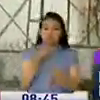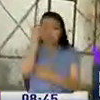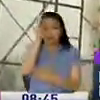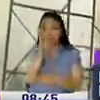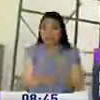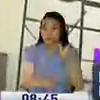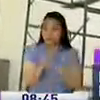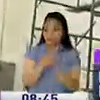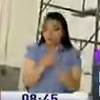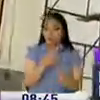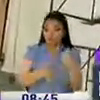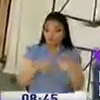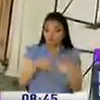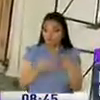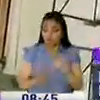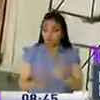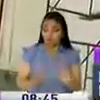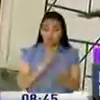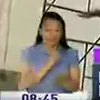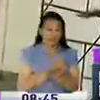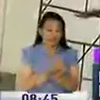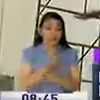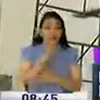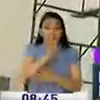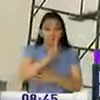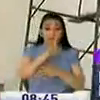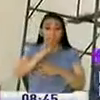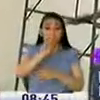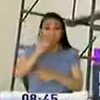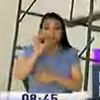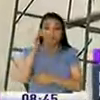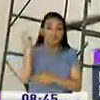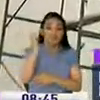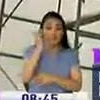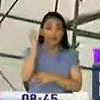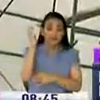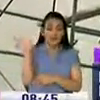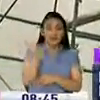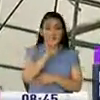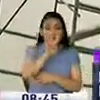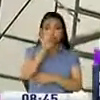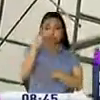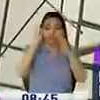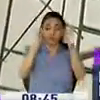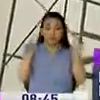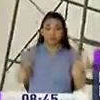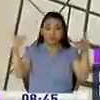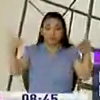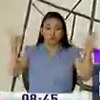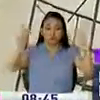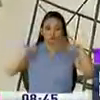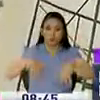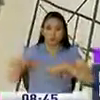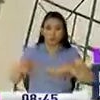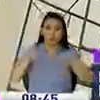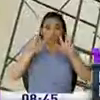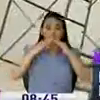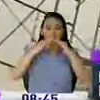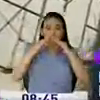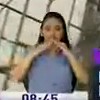mayores resultados. Bueno, hasta ahora tenemos 160 emergencias, de las cuales 24 son colapsos estructurales y 9 son en viviendas,